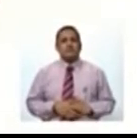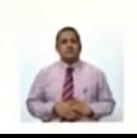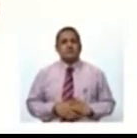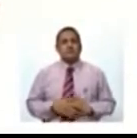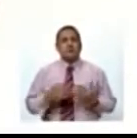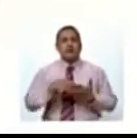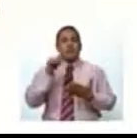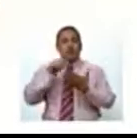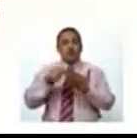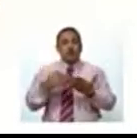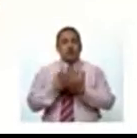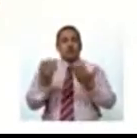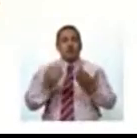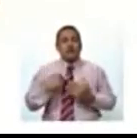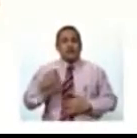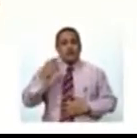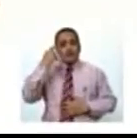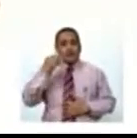punto en donde se podría,